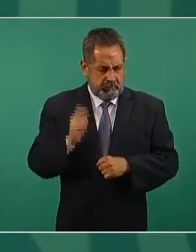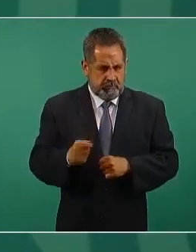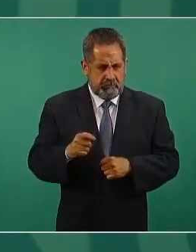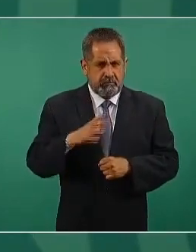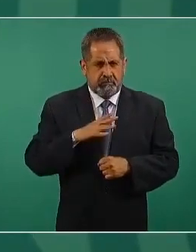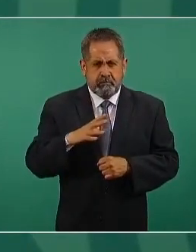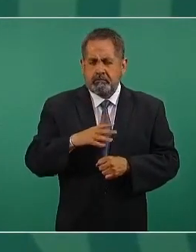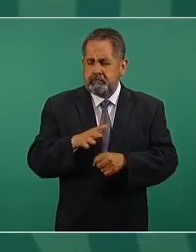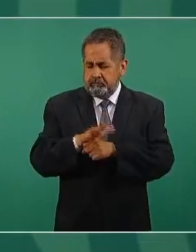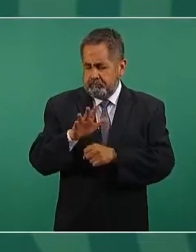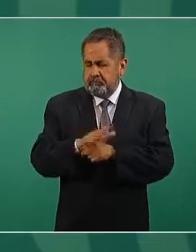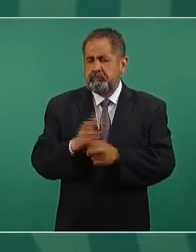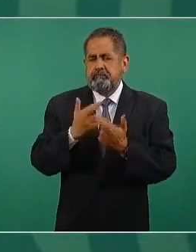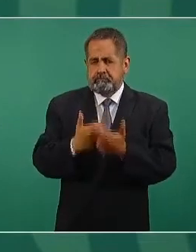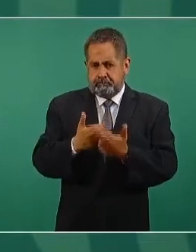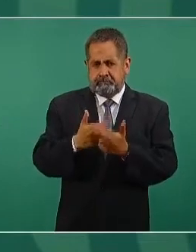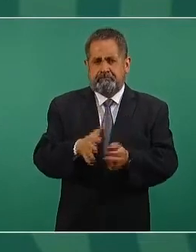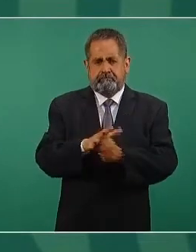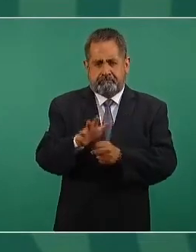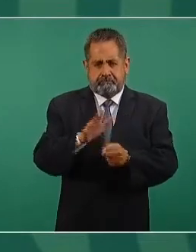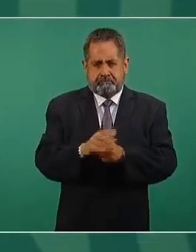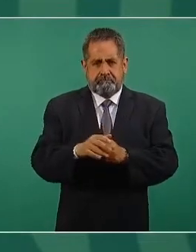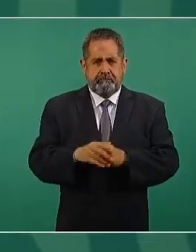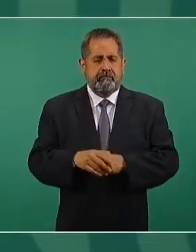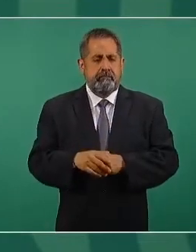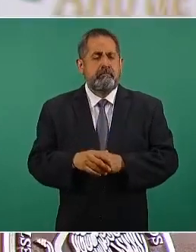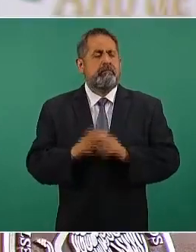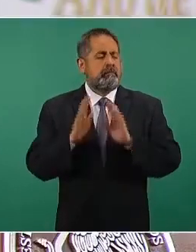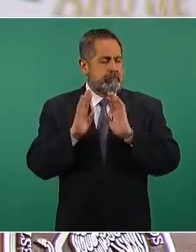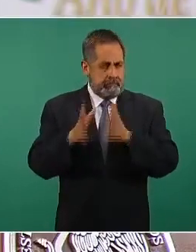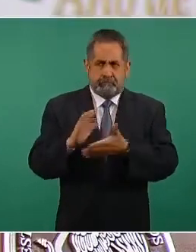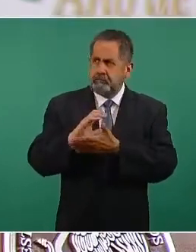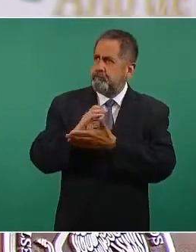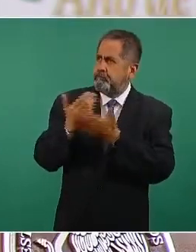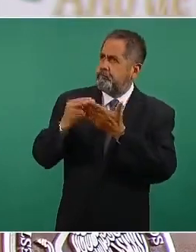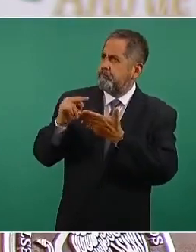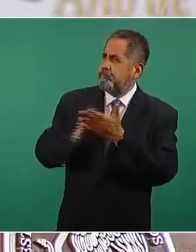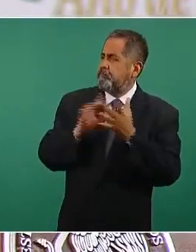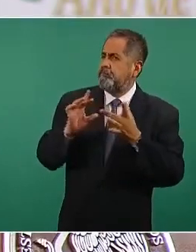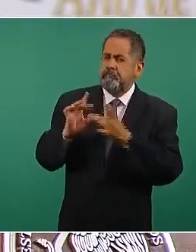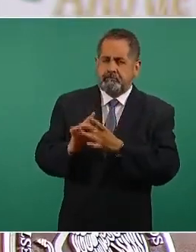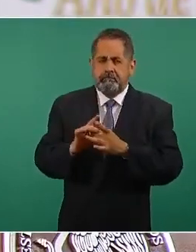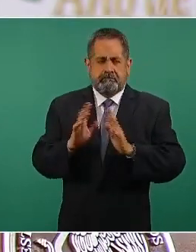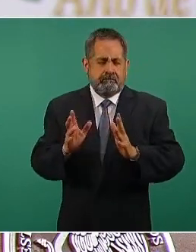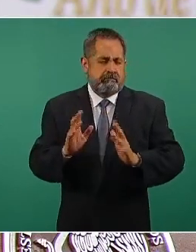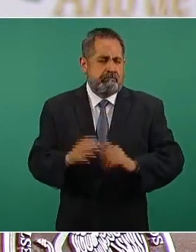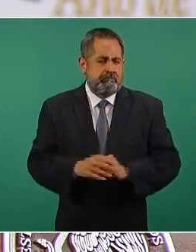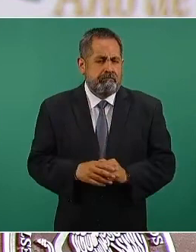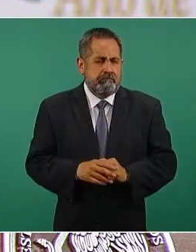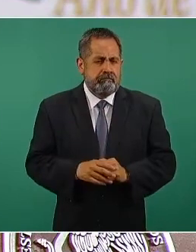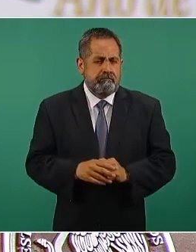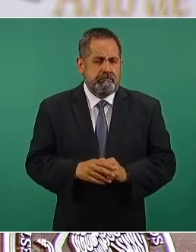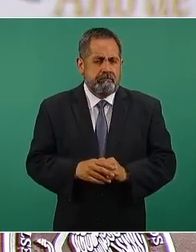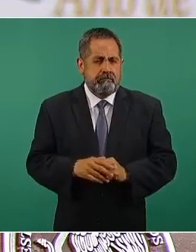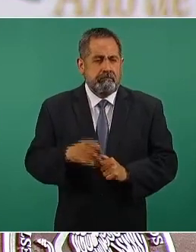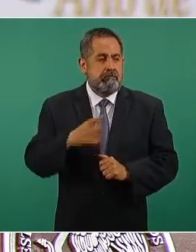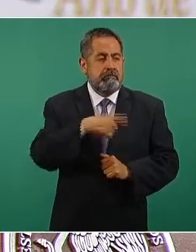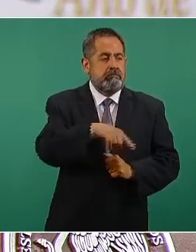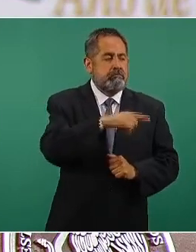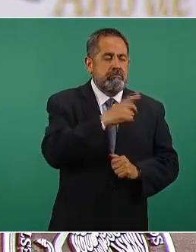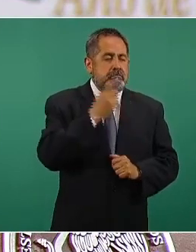tenemos garantizado el abasto, se logró, eso no se toma en